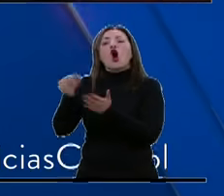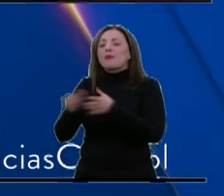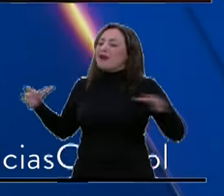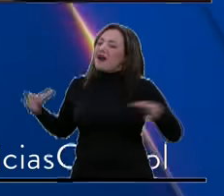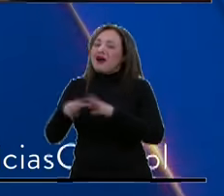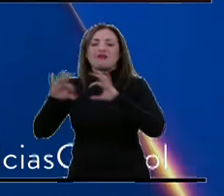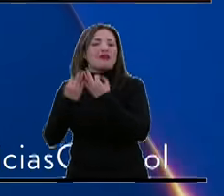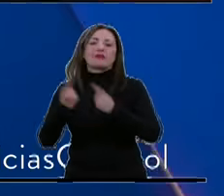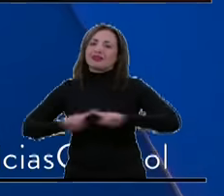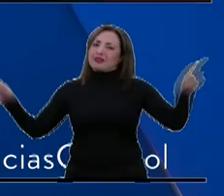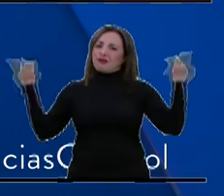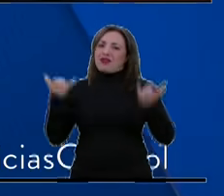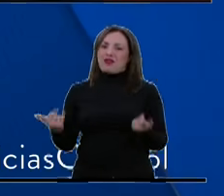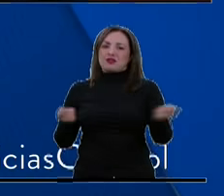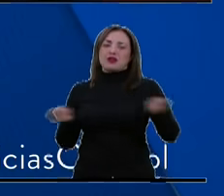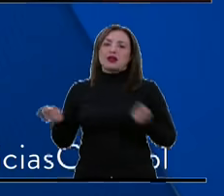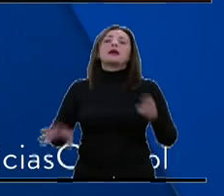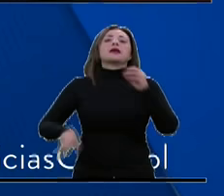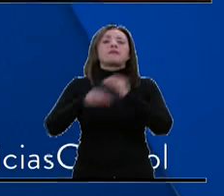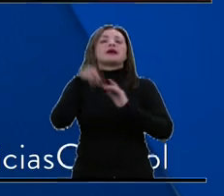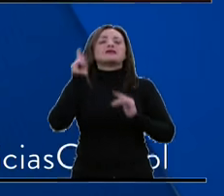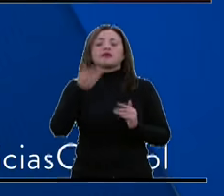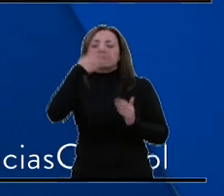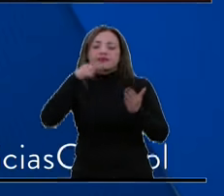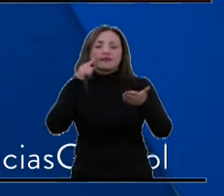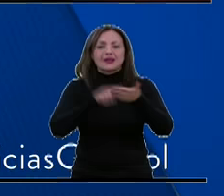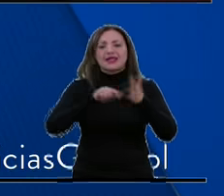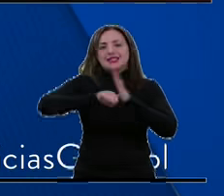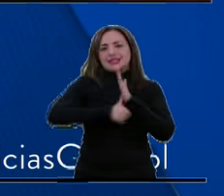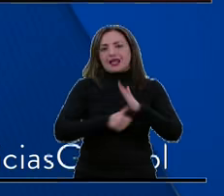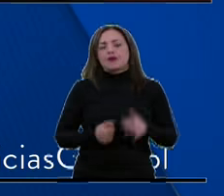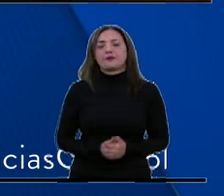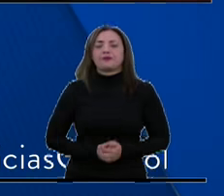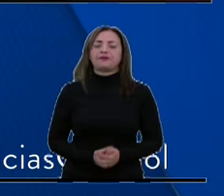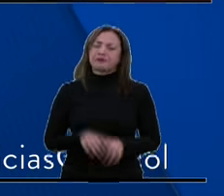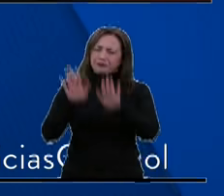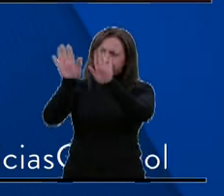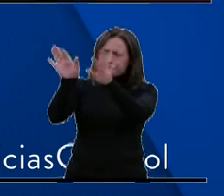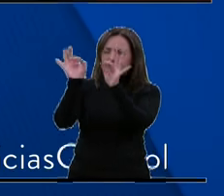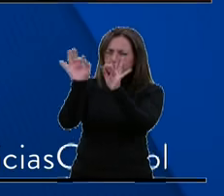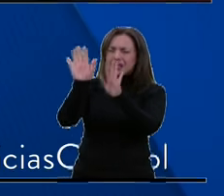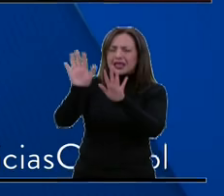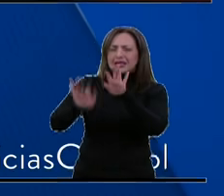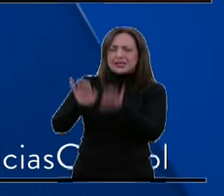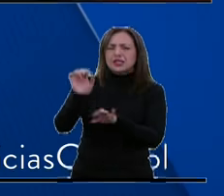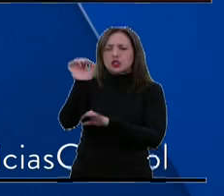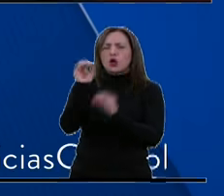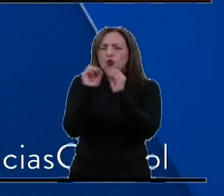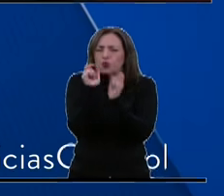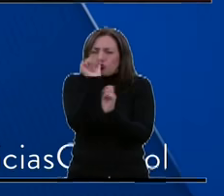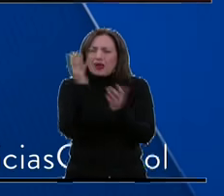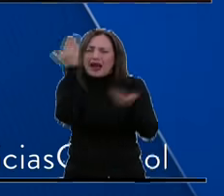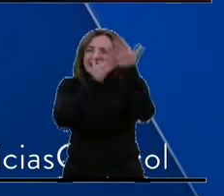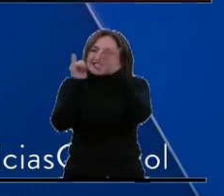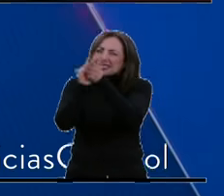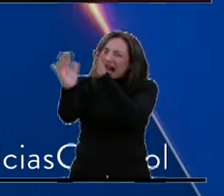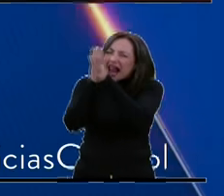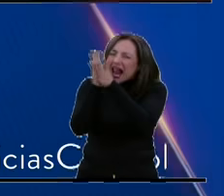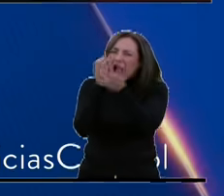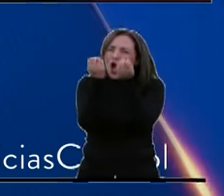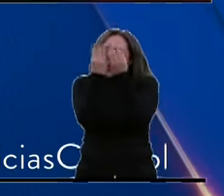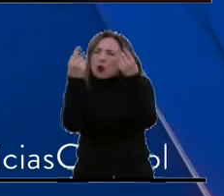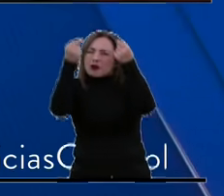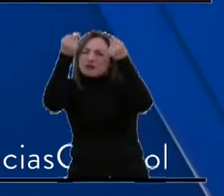flujo distinto y que también observen el vicus el secretario permítame unos instantes unos segundos analizar estos datos estos números